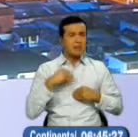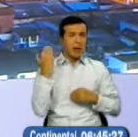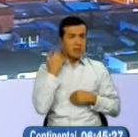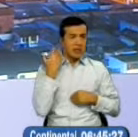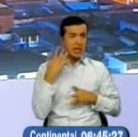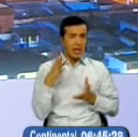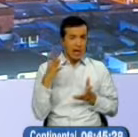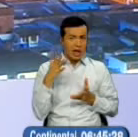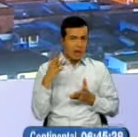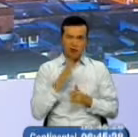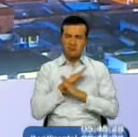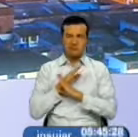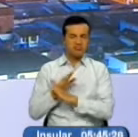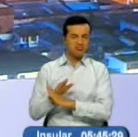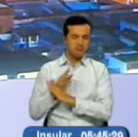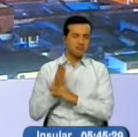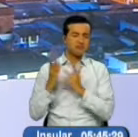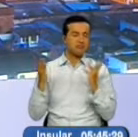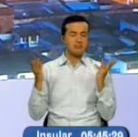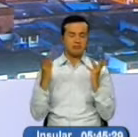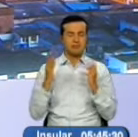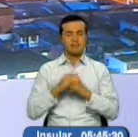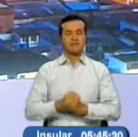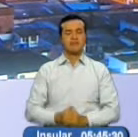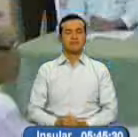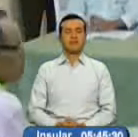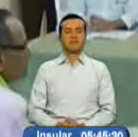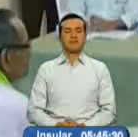del recuento de votos realizado por el CNE.